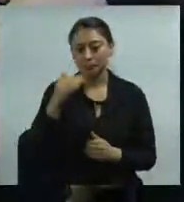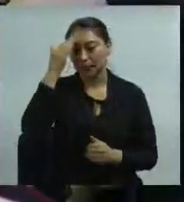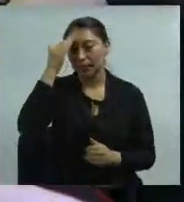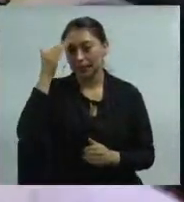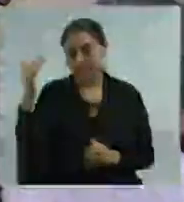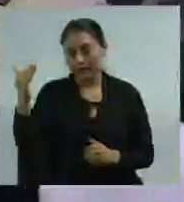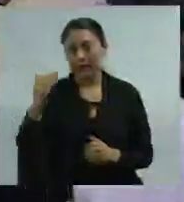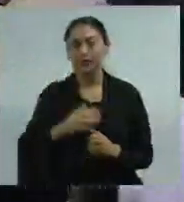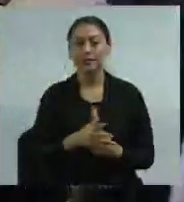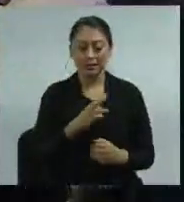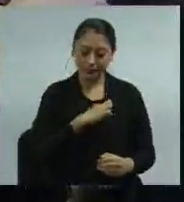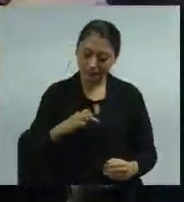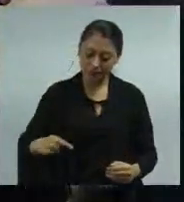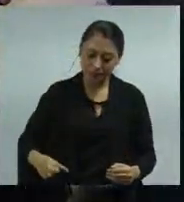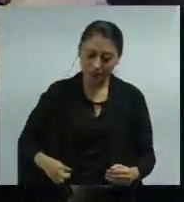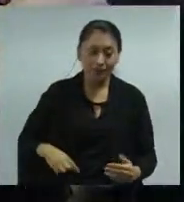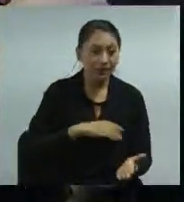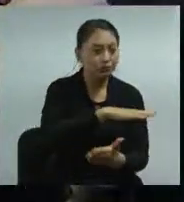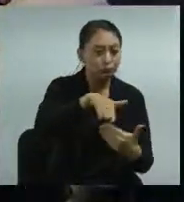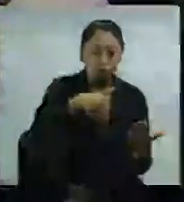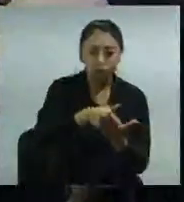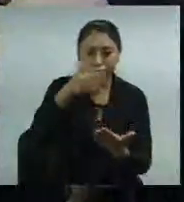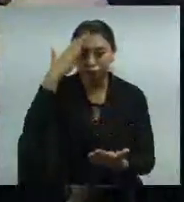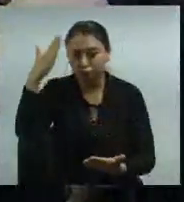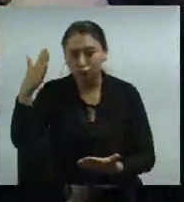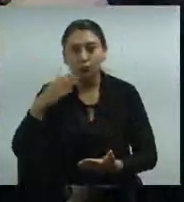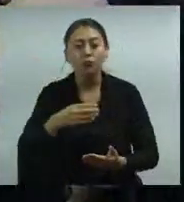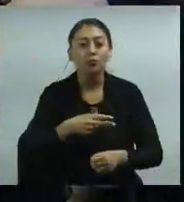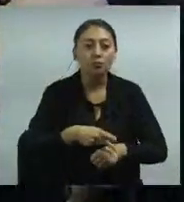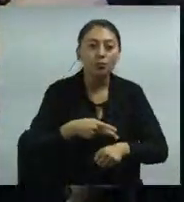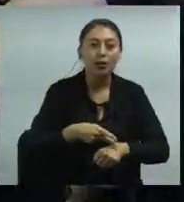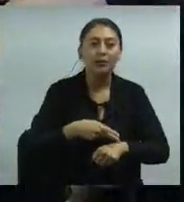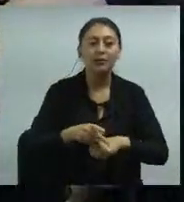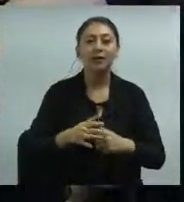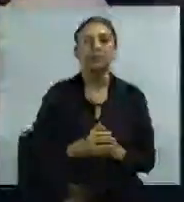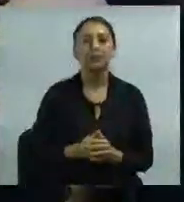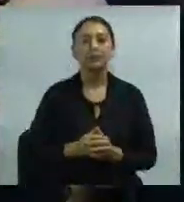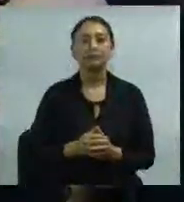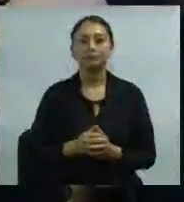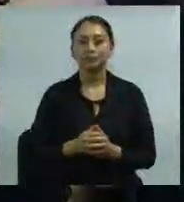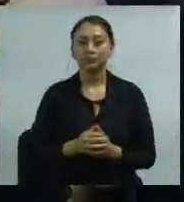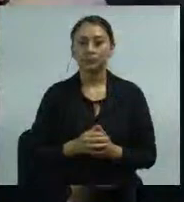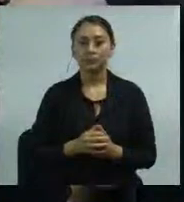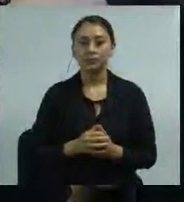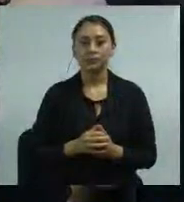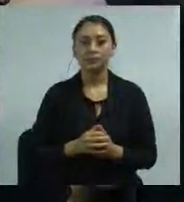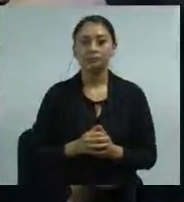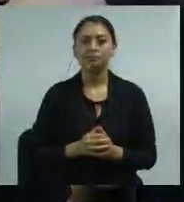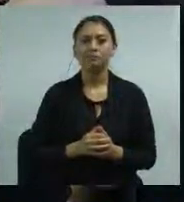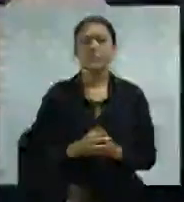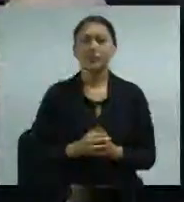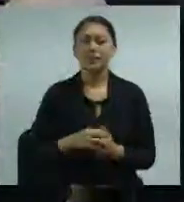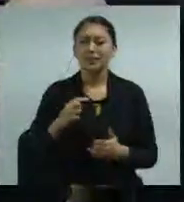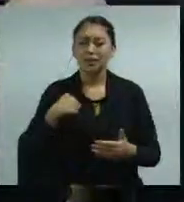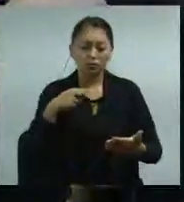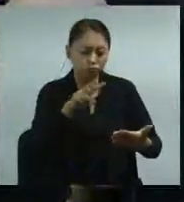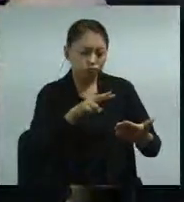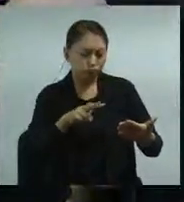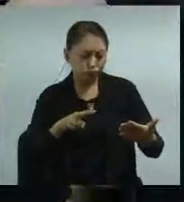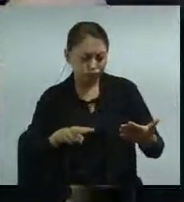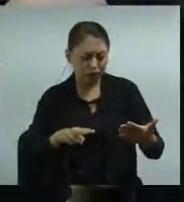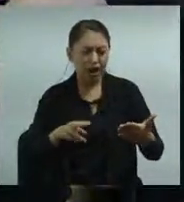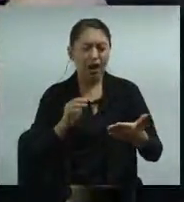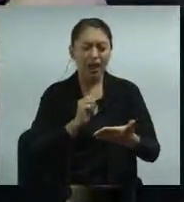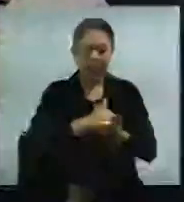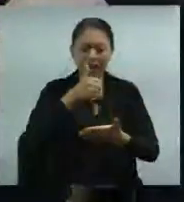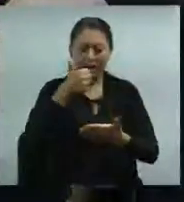Gracias, presidente. Compañeros, buenas tardes. Presidente, aquí viendo el orden del día propuesto